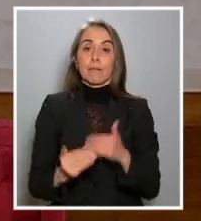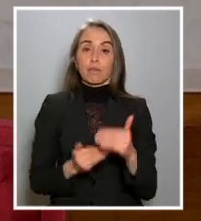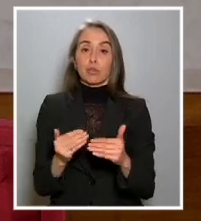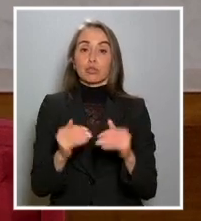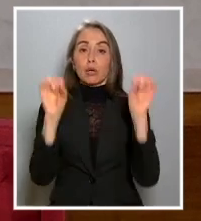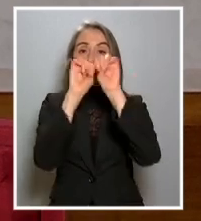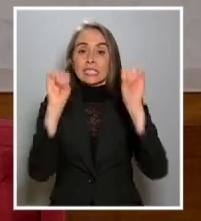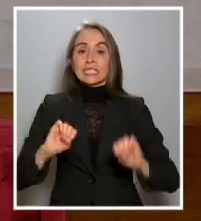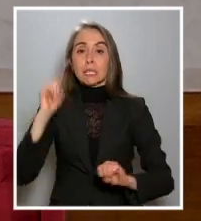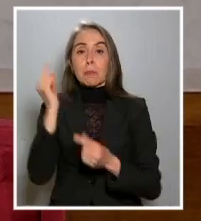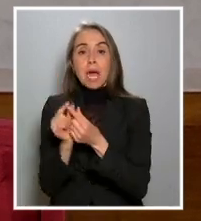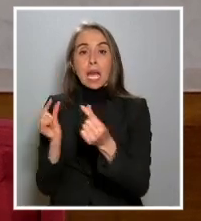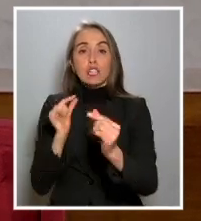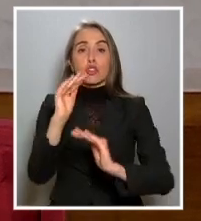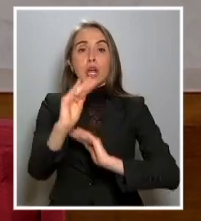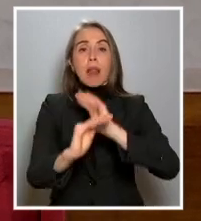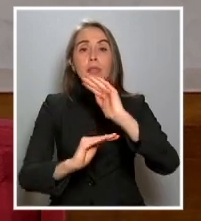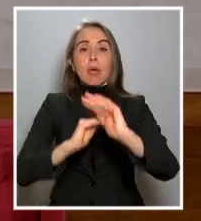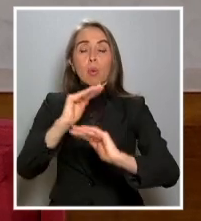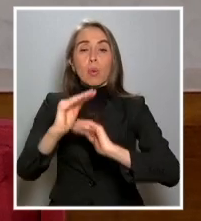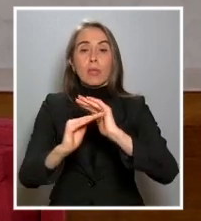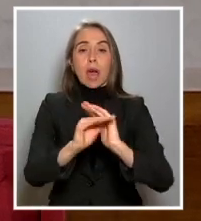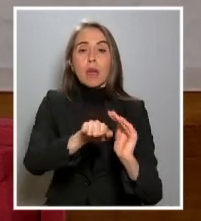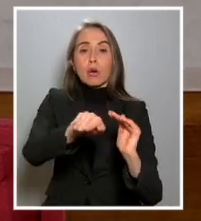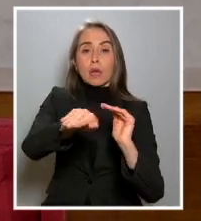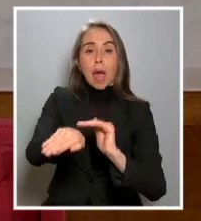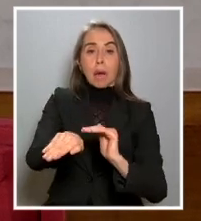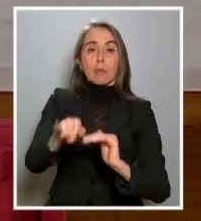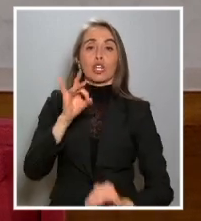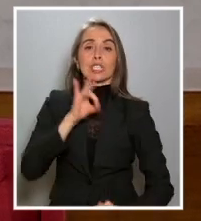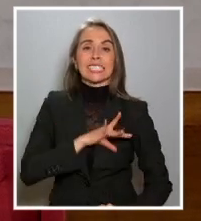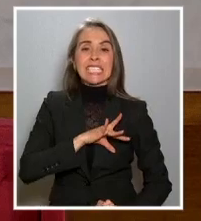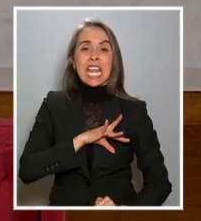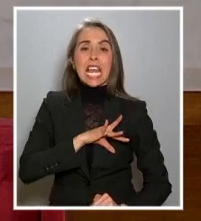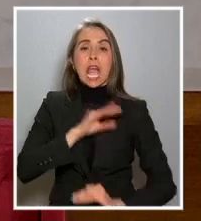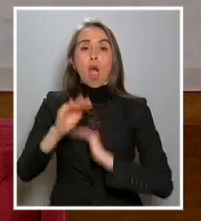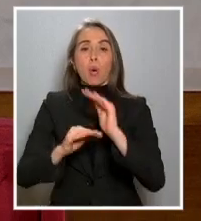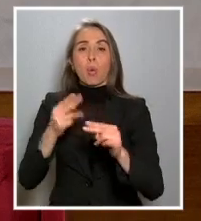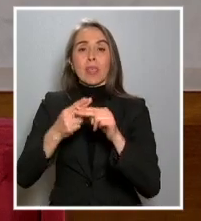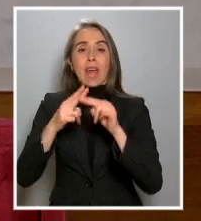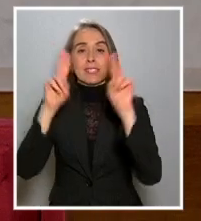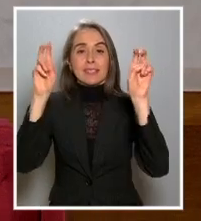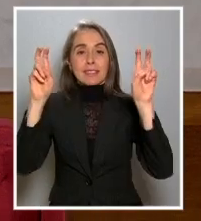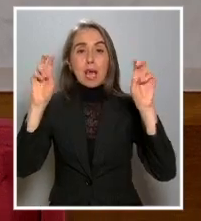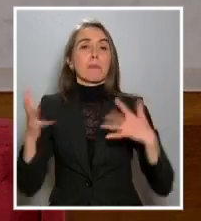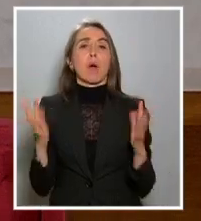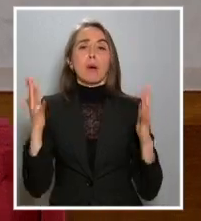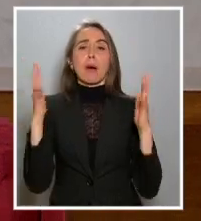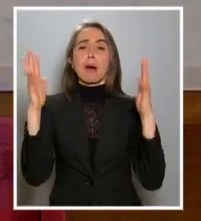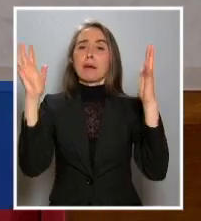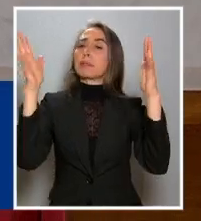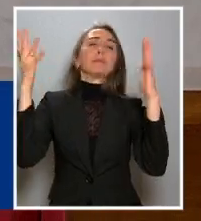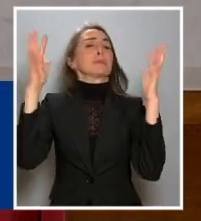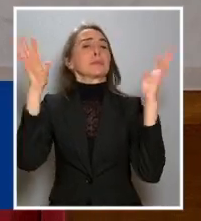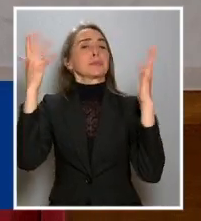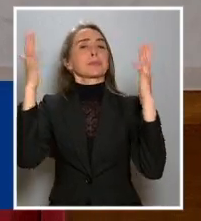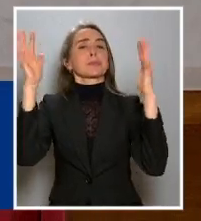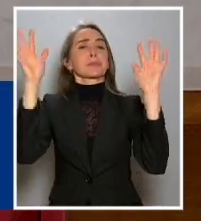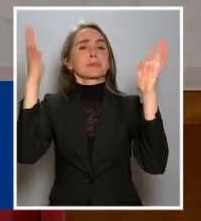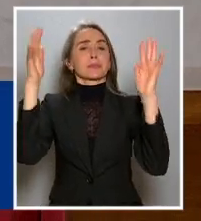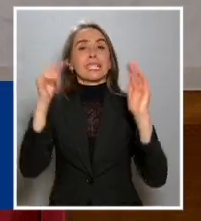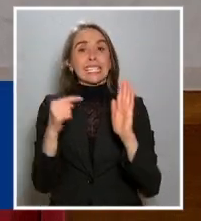del Sistema Nacional de Cuidados y Apoyo, Chile Cuida. Con esta iniciativa,